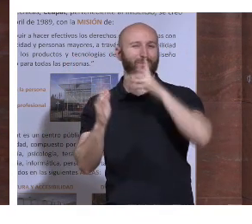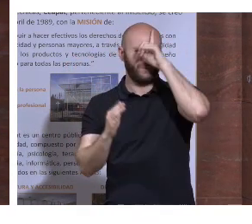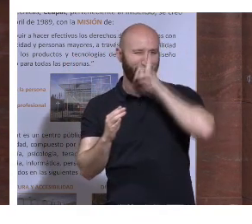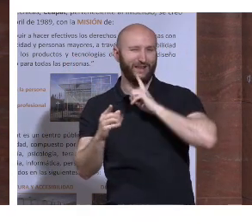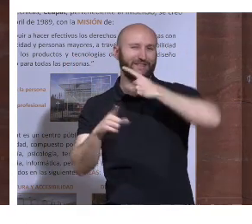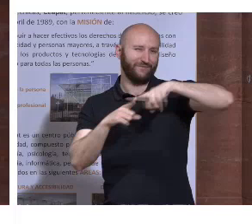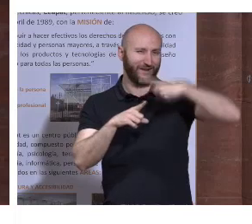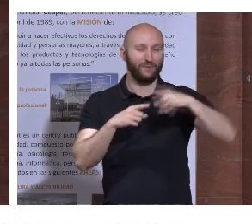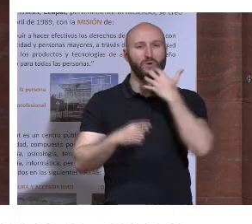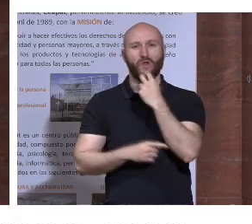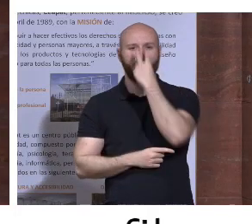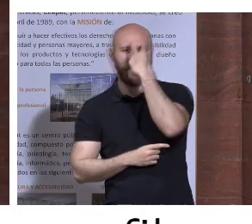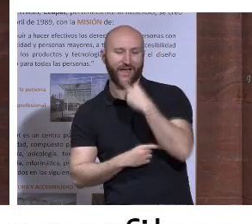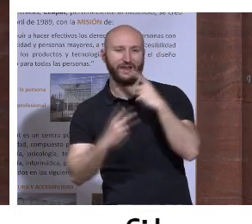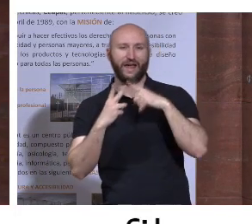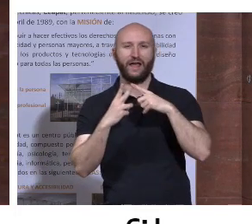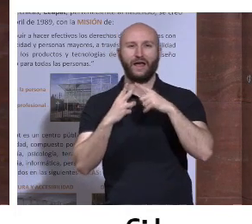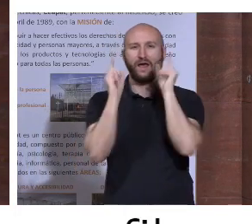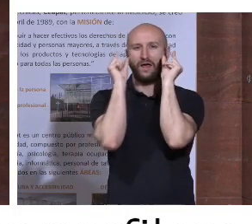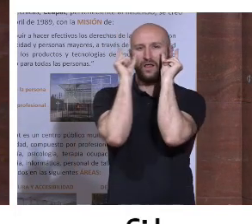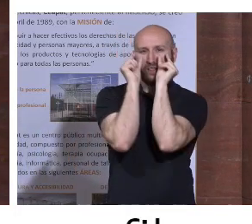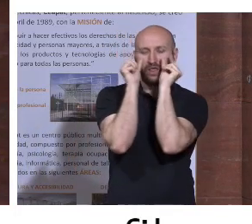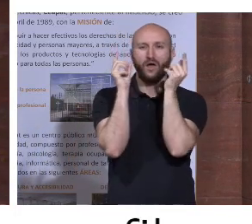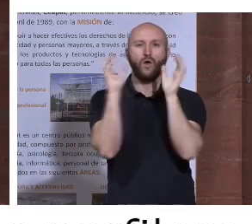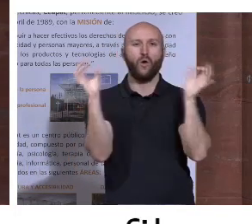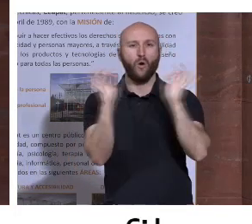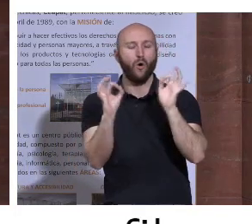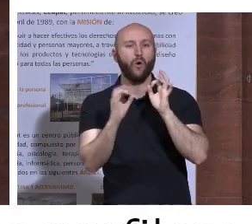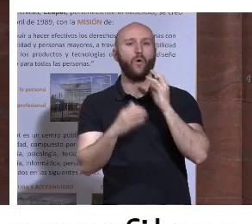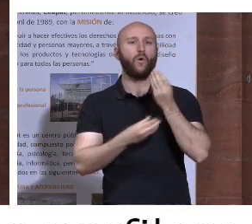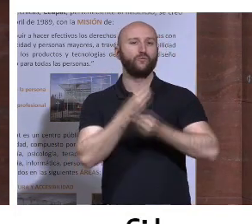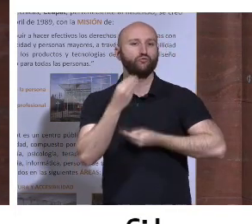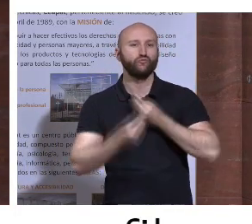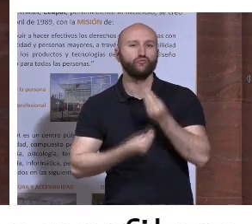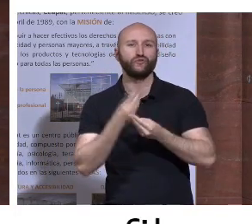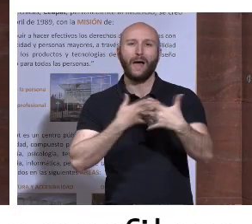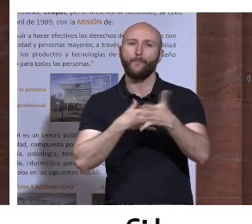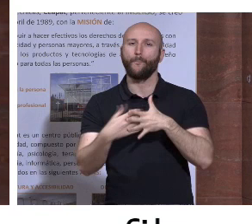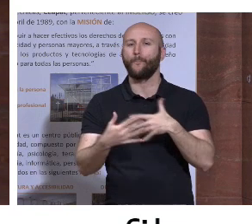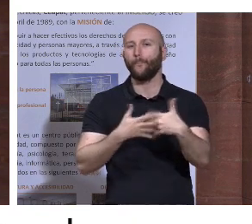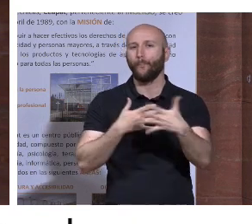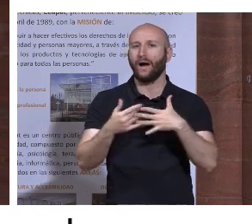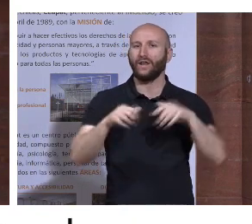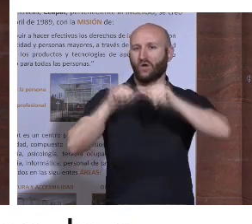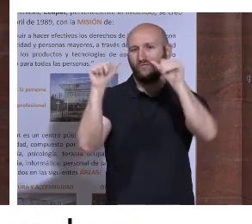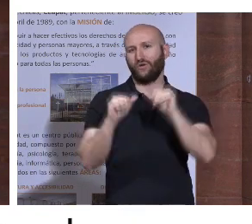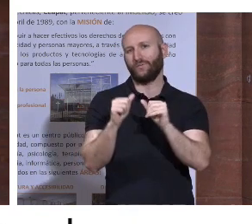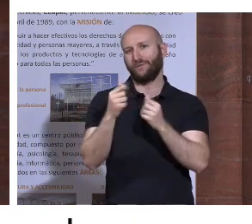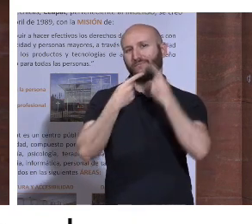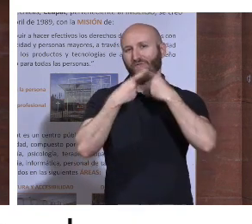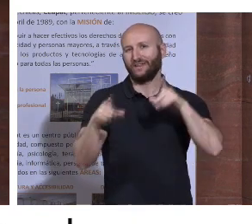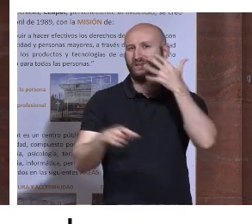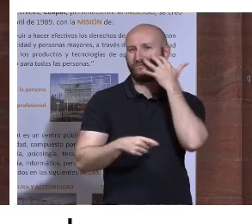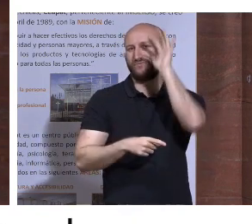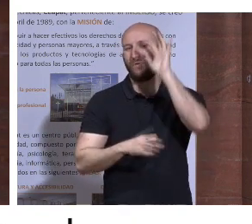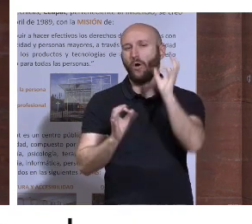ceguera, baja visión o que utilizan las manos de manera diferente o que usan